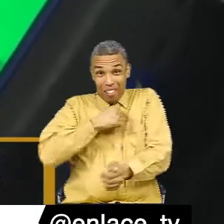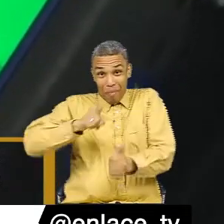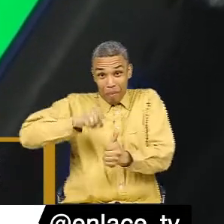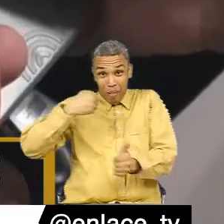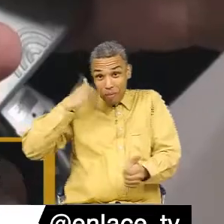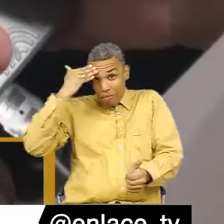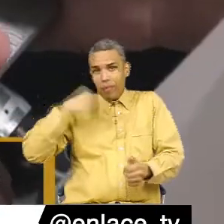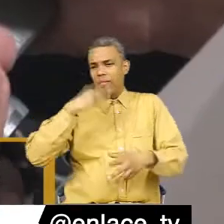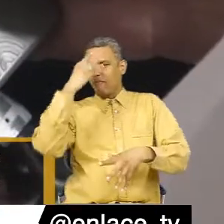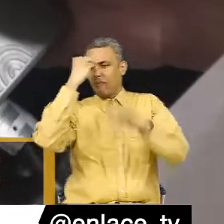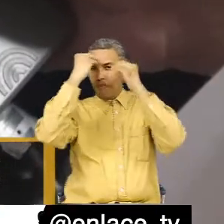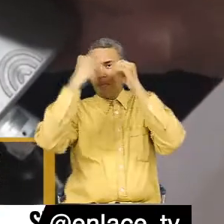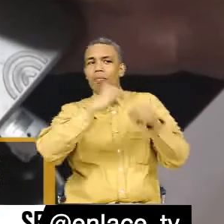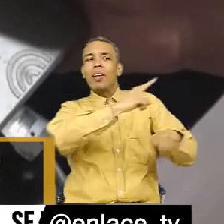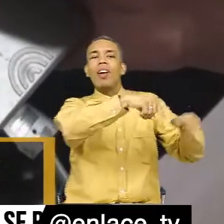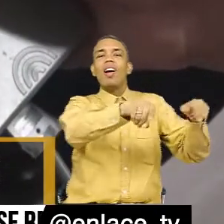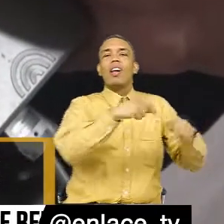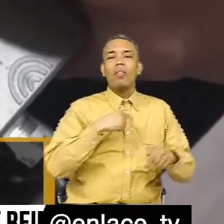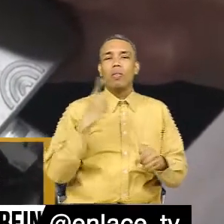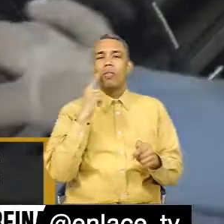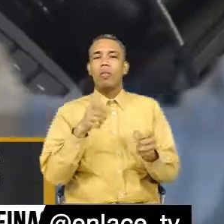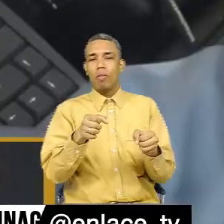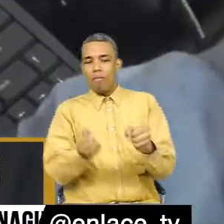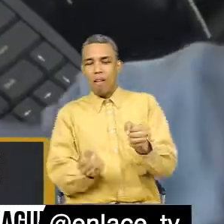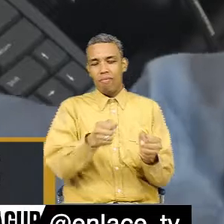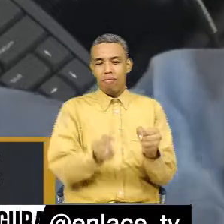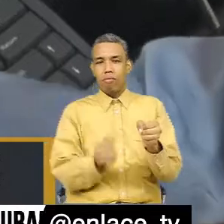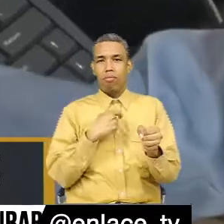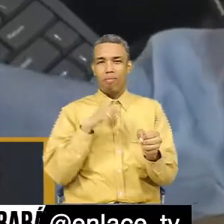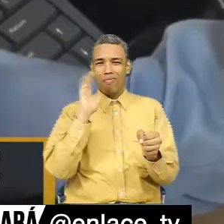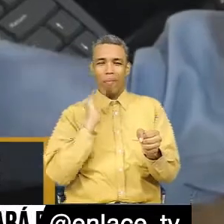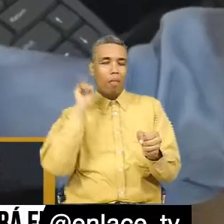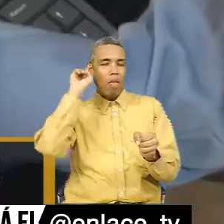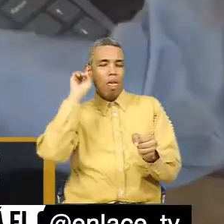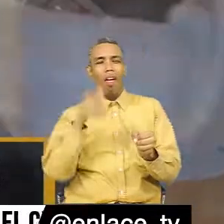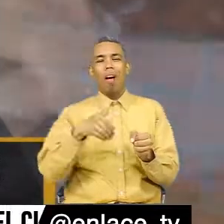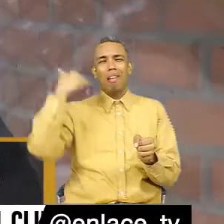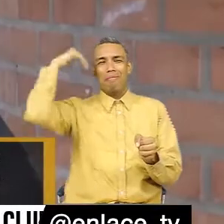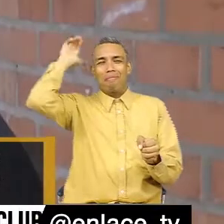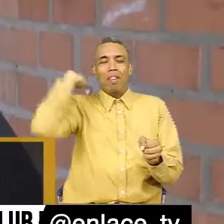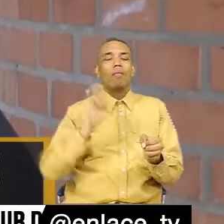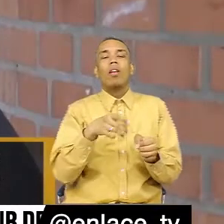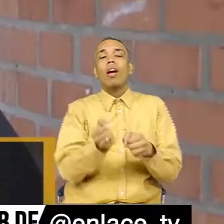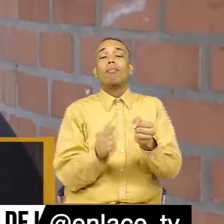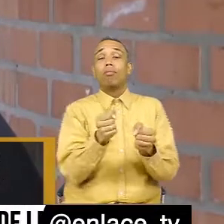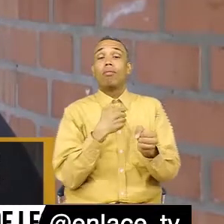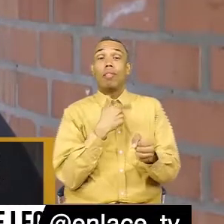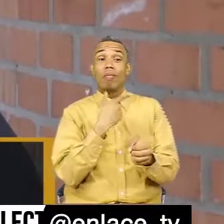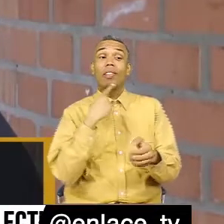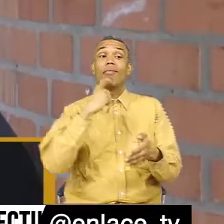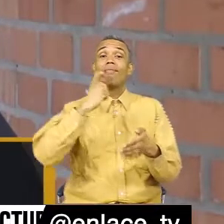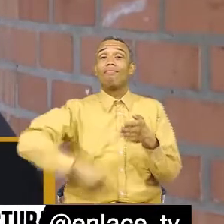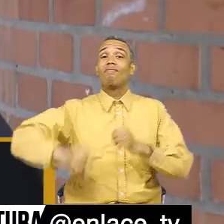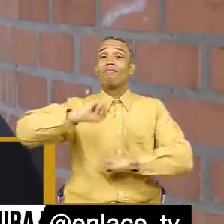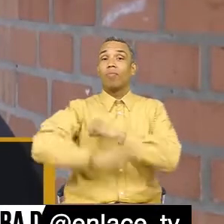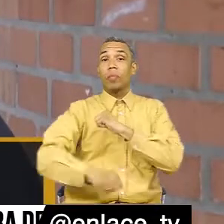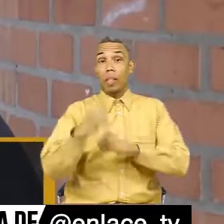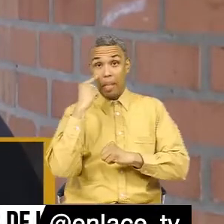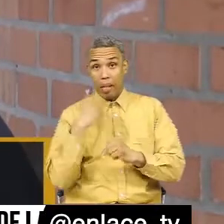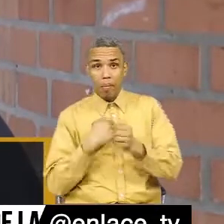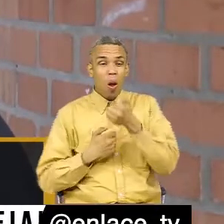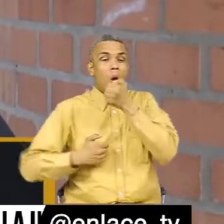consumir alcohol, no solo por ser perjudicial para su salud, sino para su bolsillo. El máximo es grado 3, que va por encima